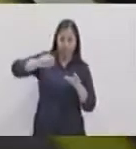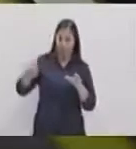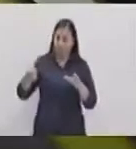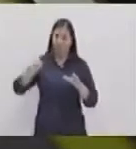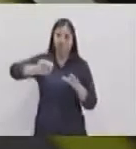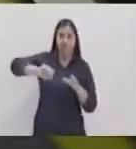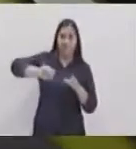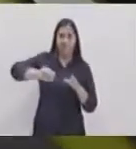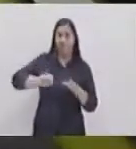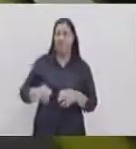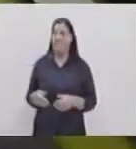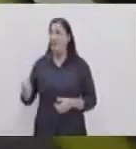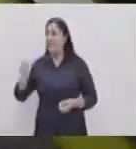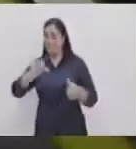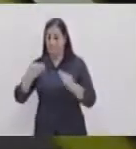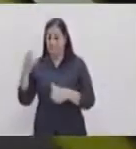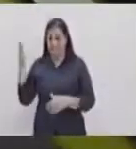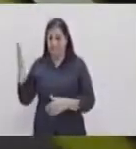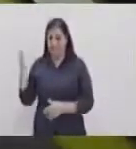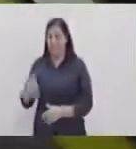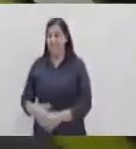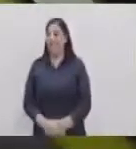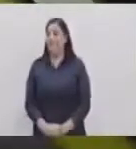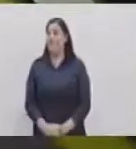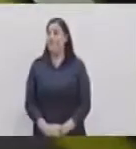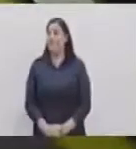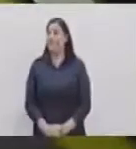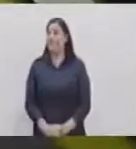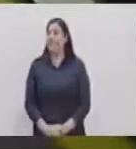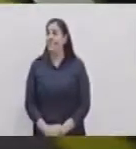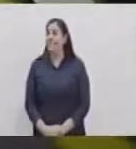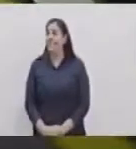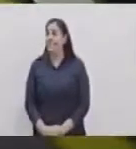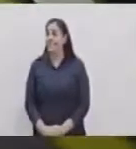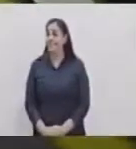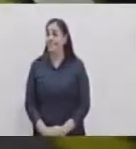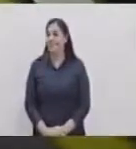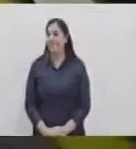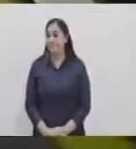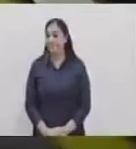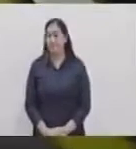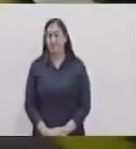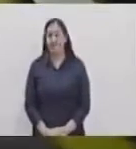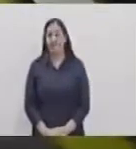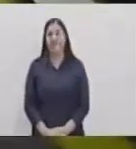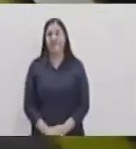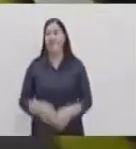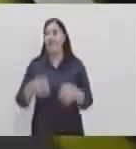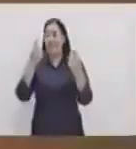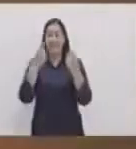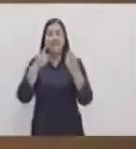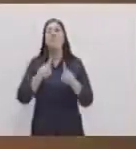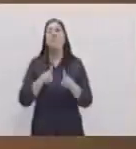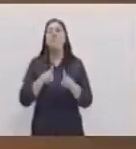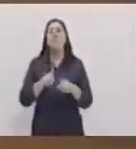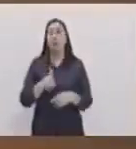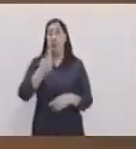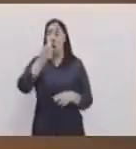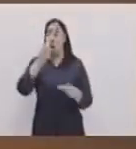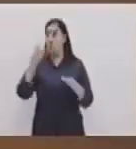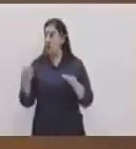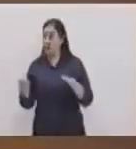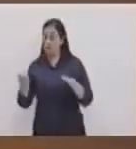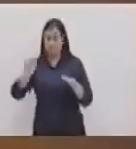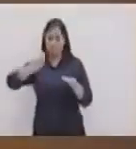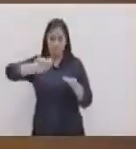sodio. Lista. La verdad me tiene súper emocionada ver esta reacción. Entonces ahí va. Una.